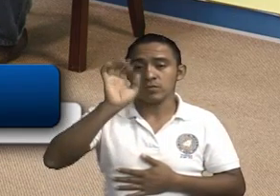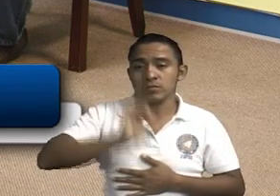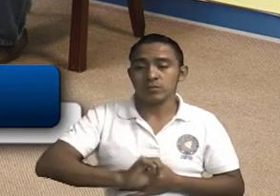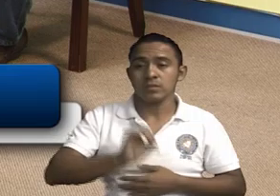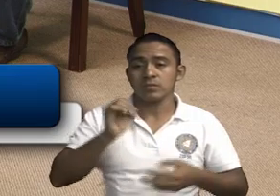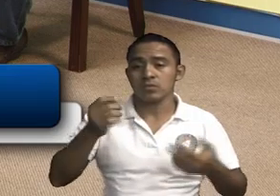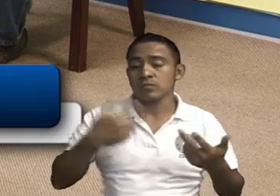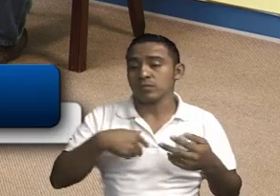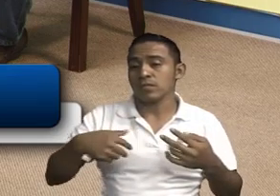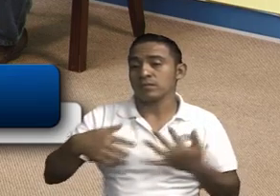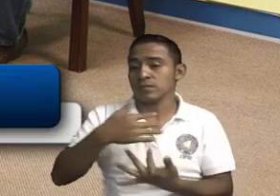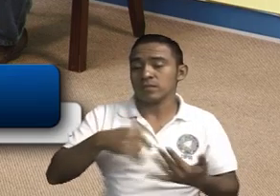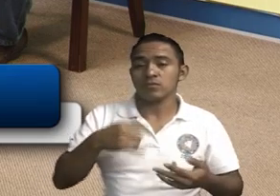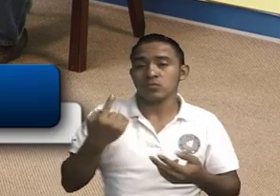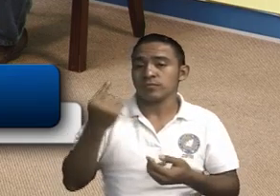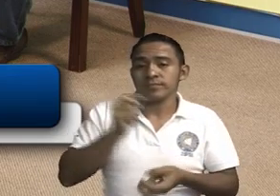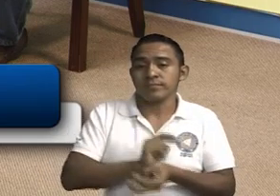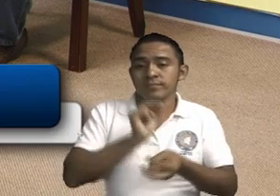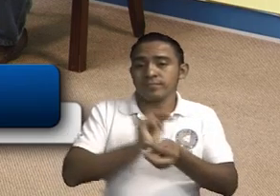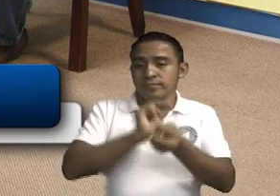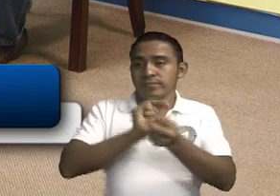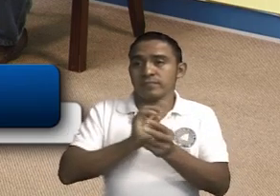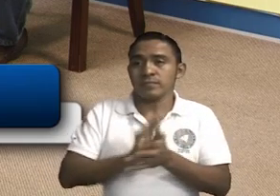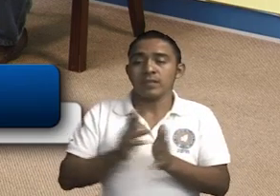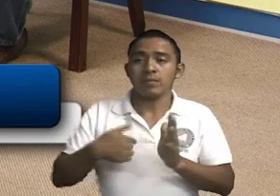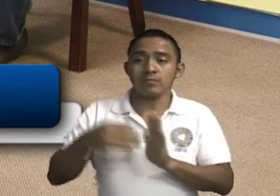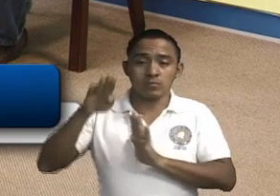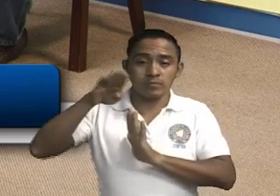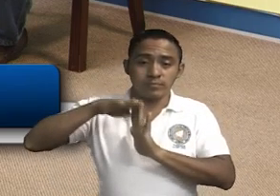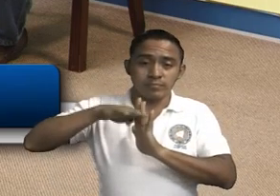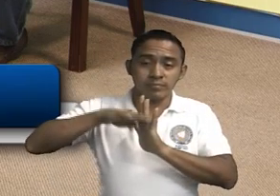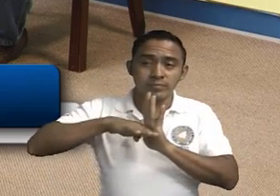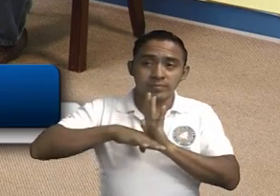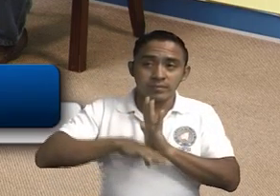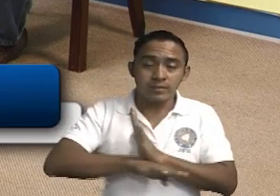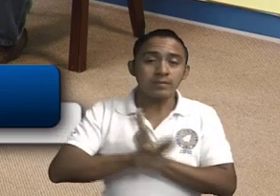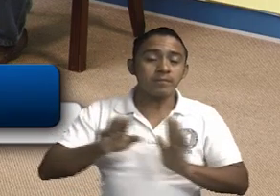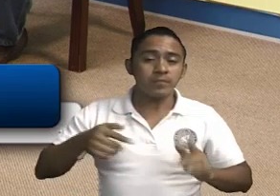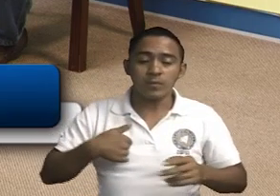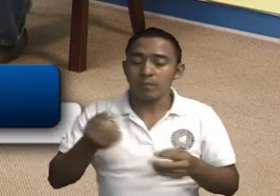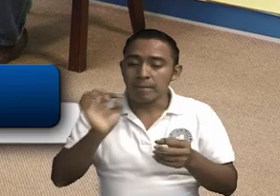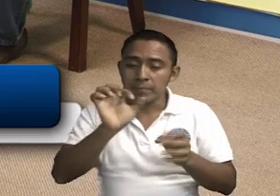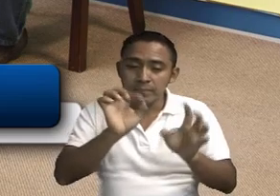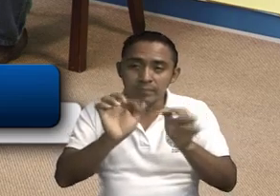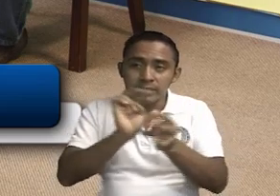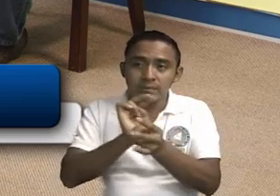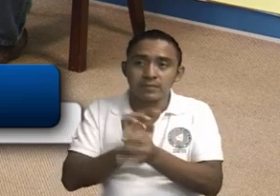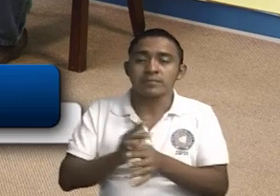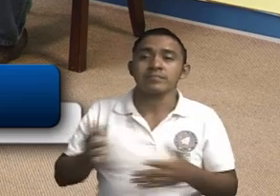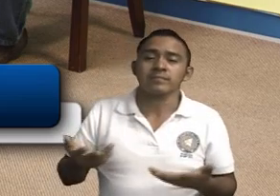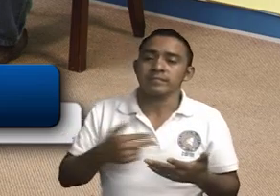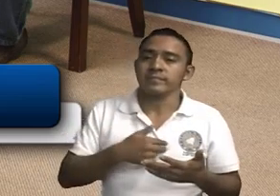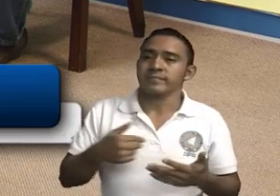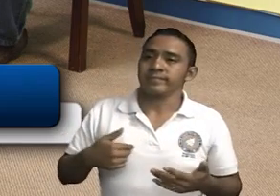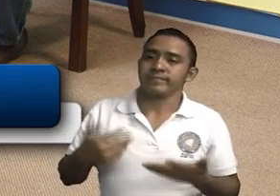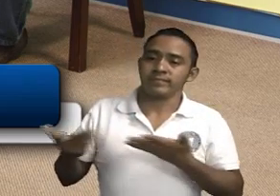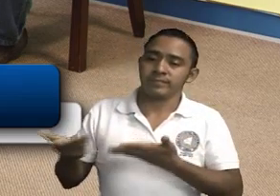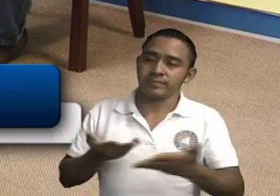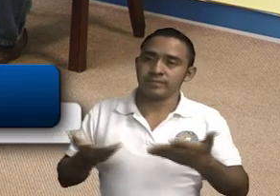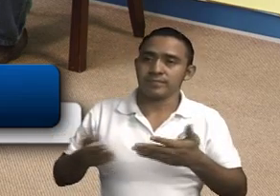problema es que si disminuís tu potencia, obviamente, ¿verdad?, lo que compartís con tu pareja, ¿verdad?,